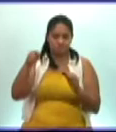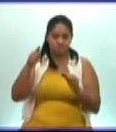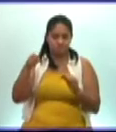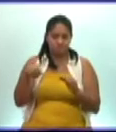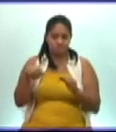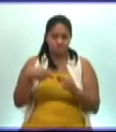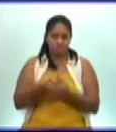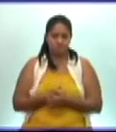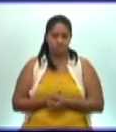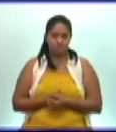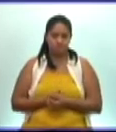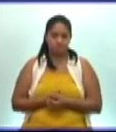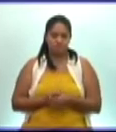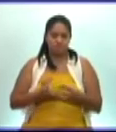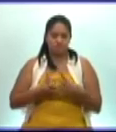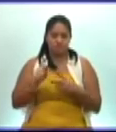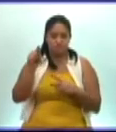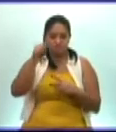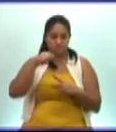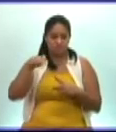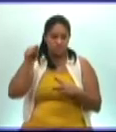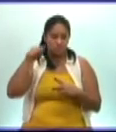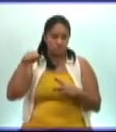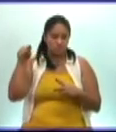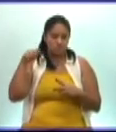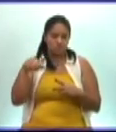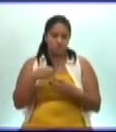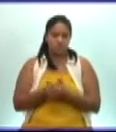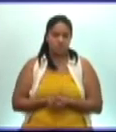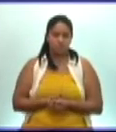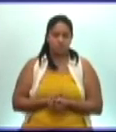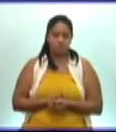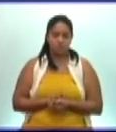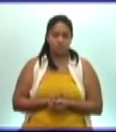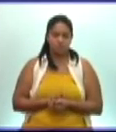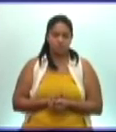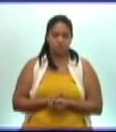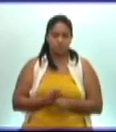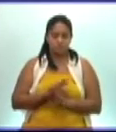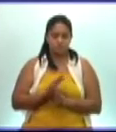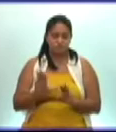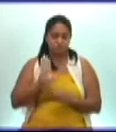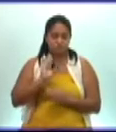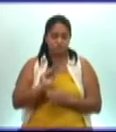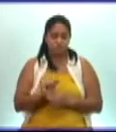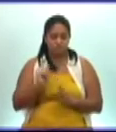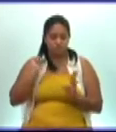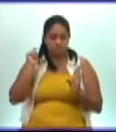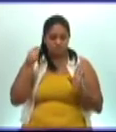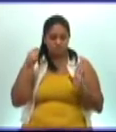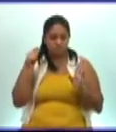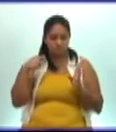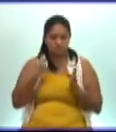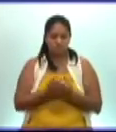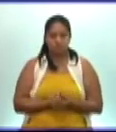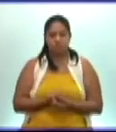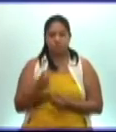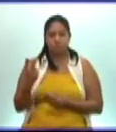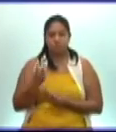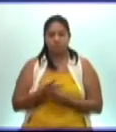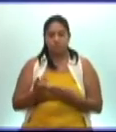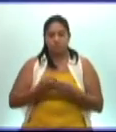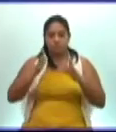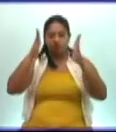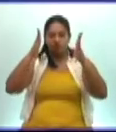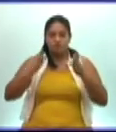formas circulares, dando lugar a crestas y valles, como ya mencionamos en el video. Y entonces en una segunda pantalla,